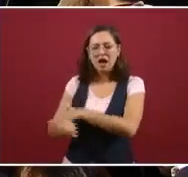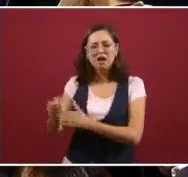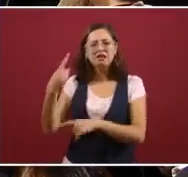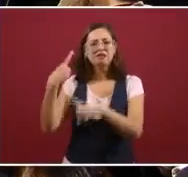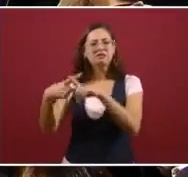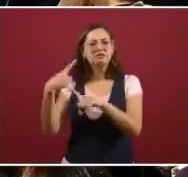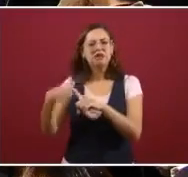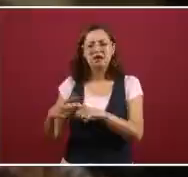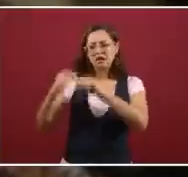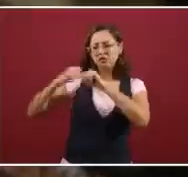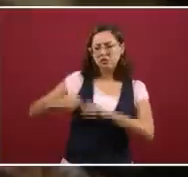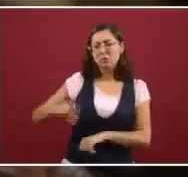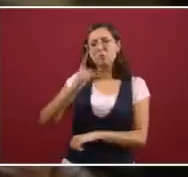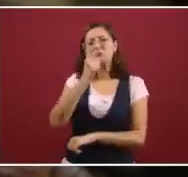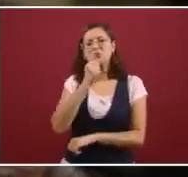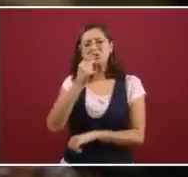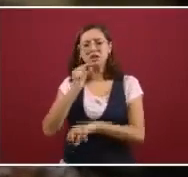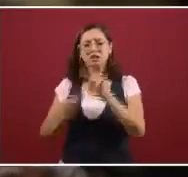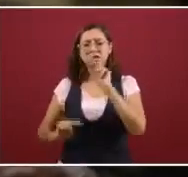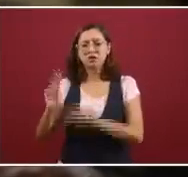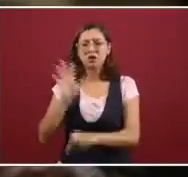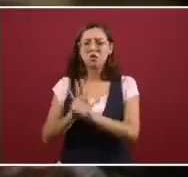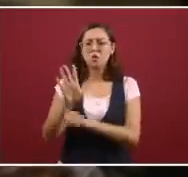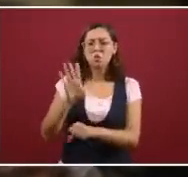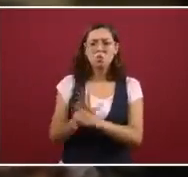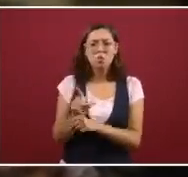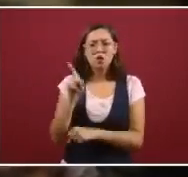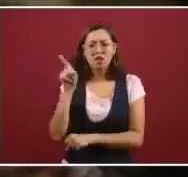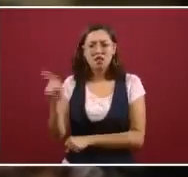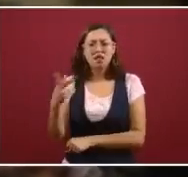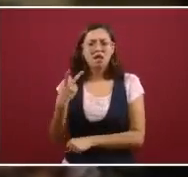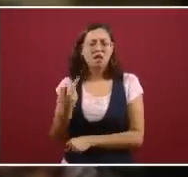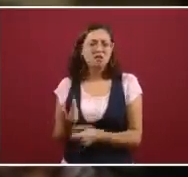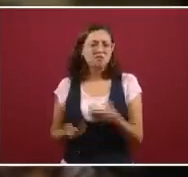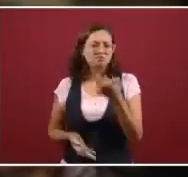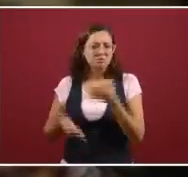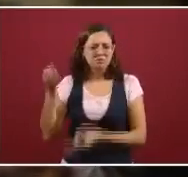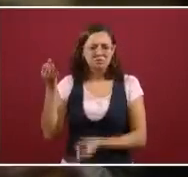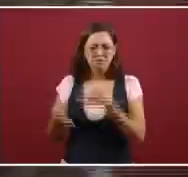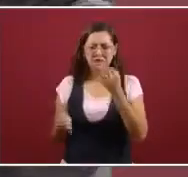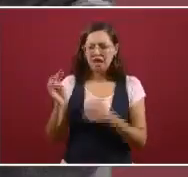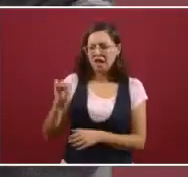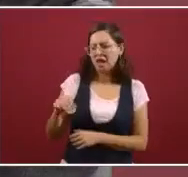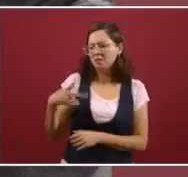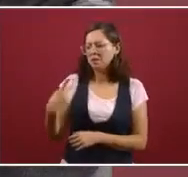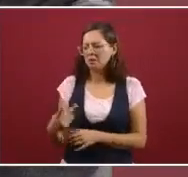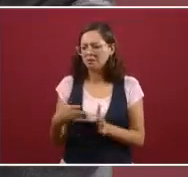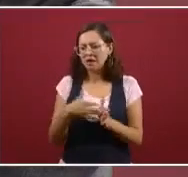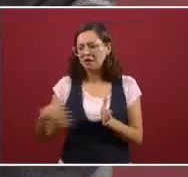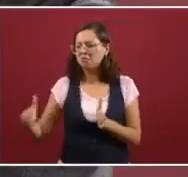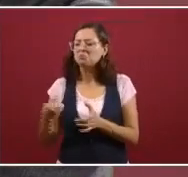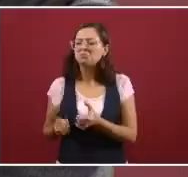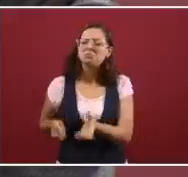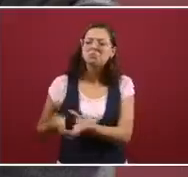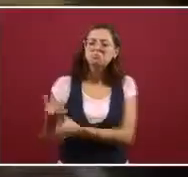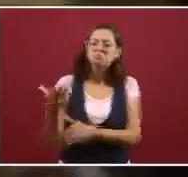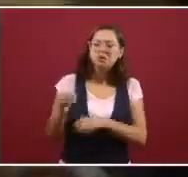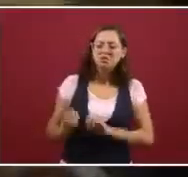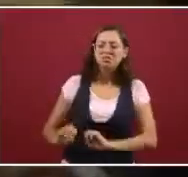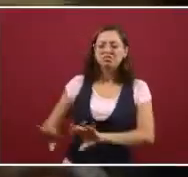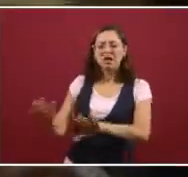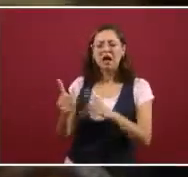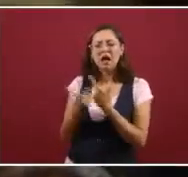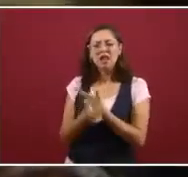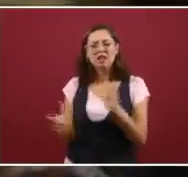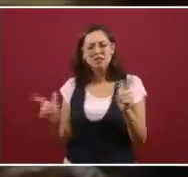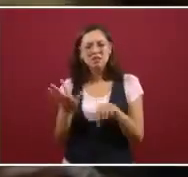nivel de policía? Y si la fiscalía las liberó, ¿en qué plazo? ¿Y cuál fue el argumento para liberarlas?